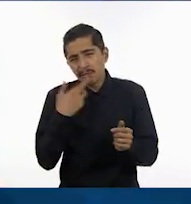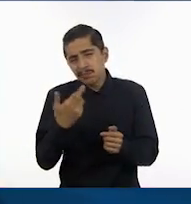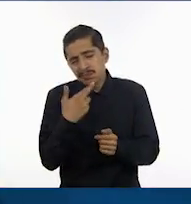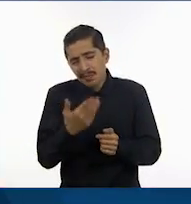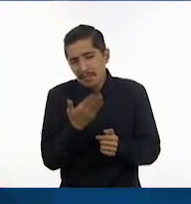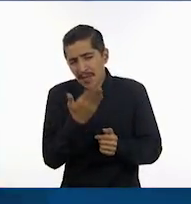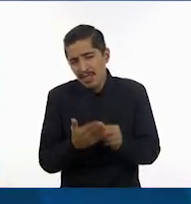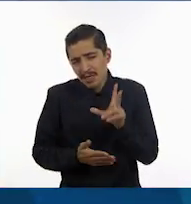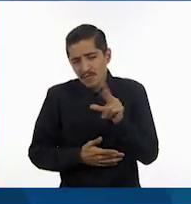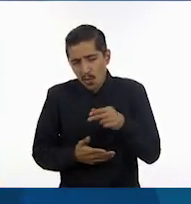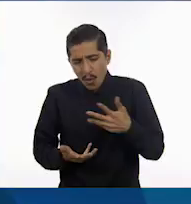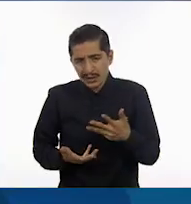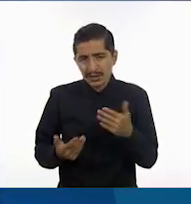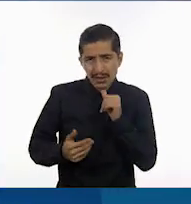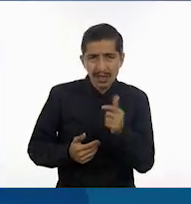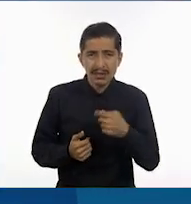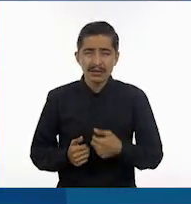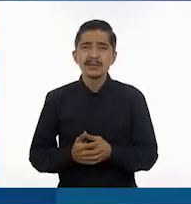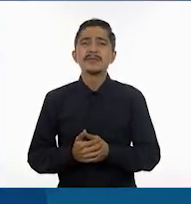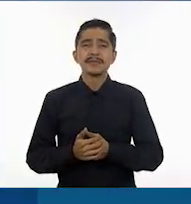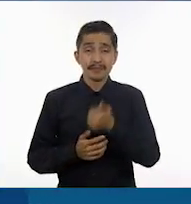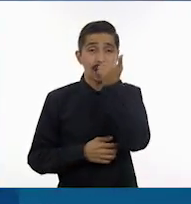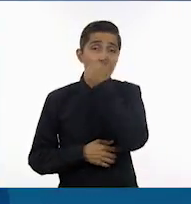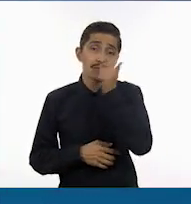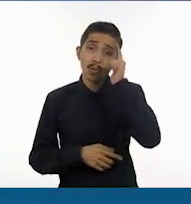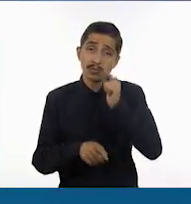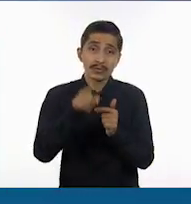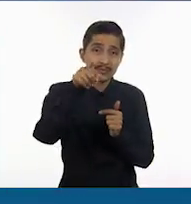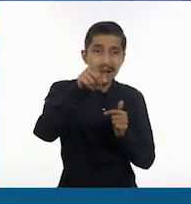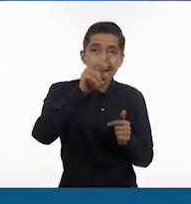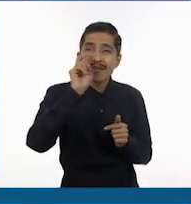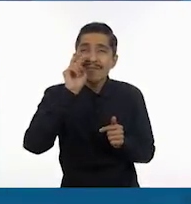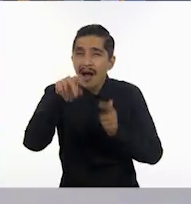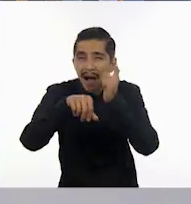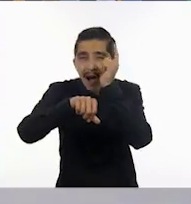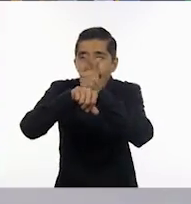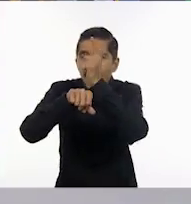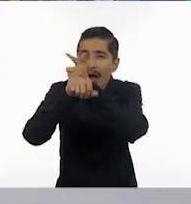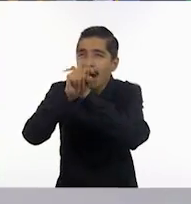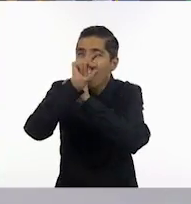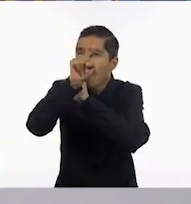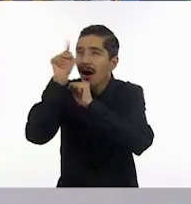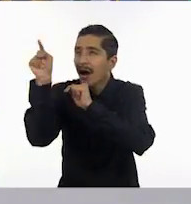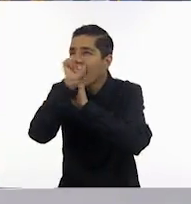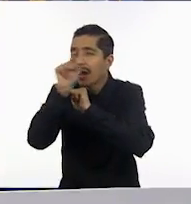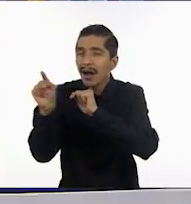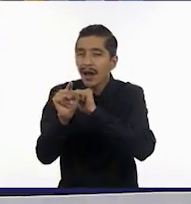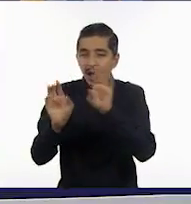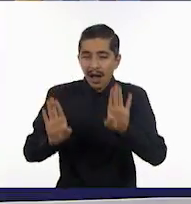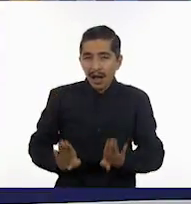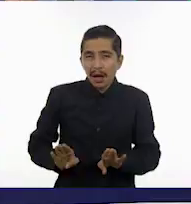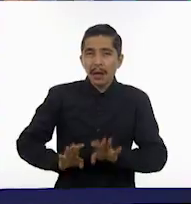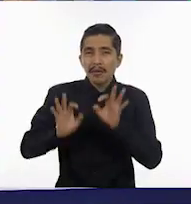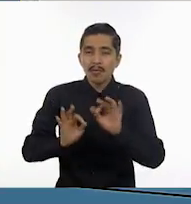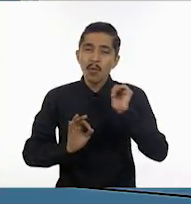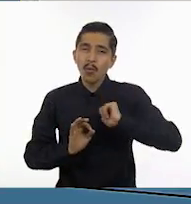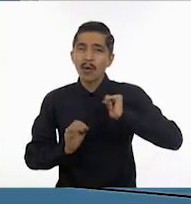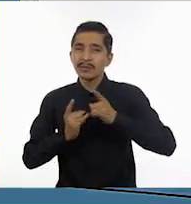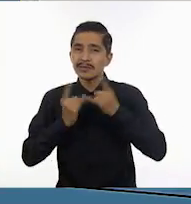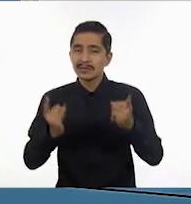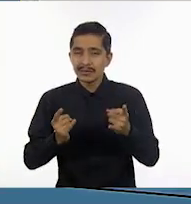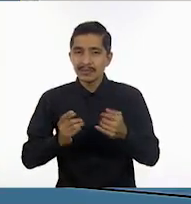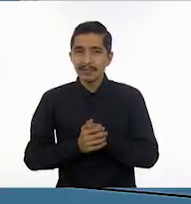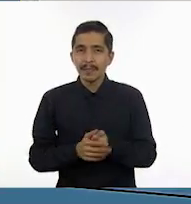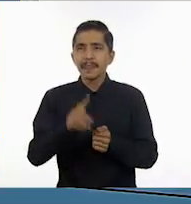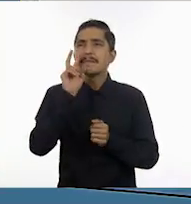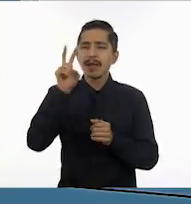nada. Esperemos que ustedes, alumnos en casa, también hayan podido identificar a estos personajes y a las características de la época.